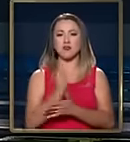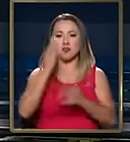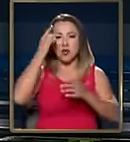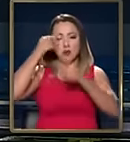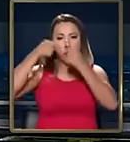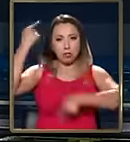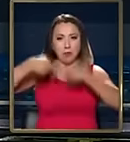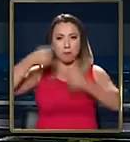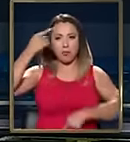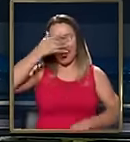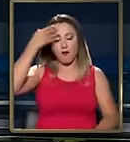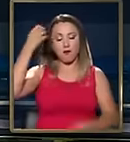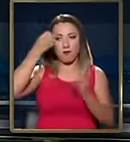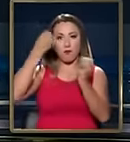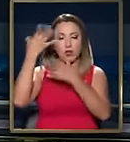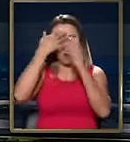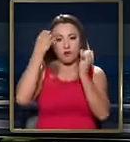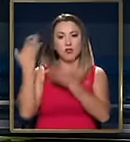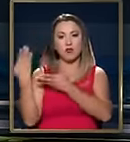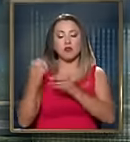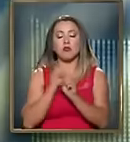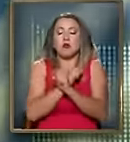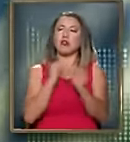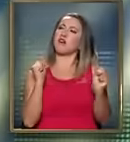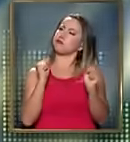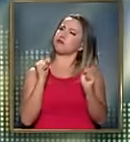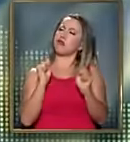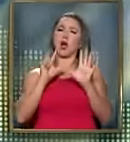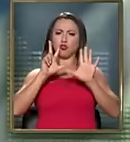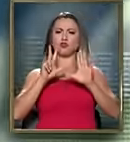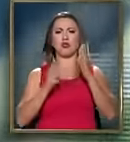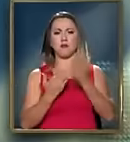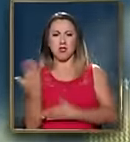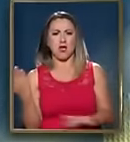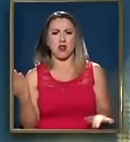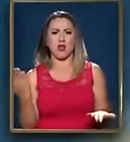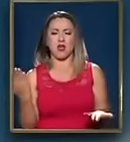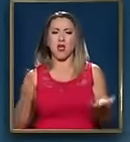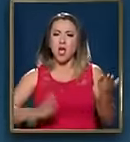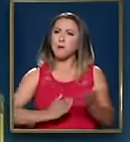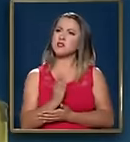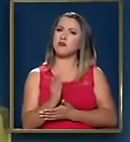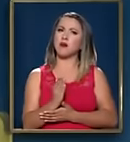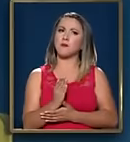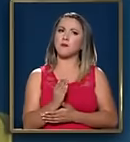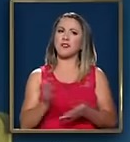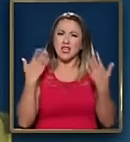weón. ¿Sabes que despertaba a la mañana? Y a eso de las 8 de la mañana. Empezaba.